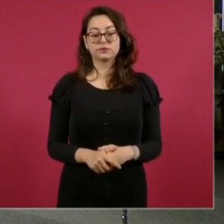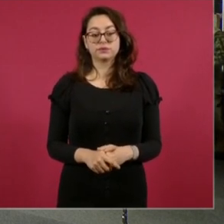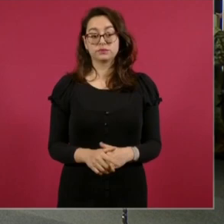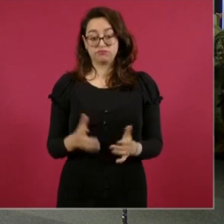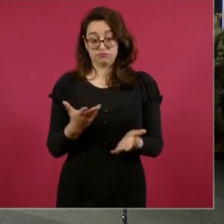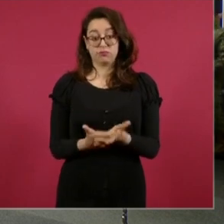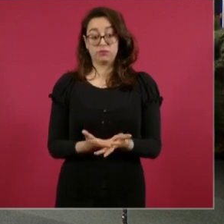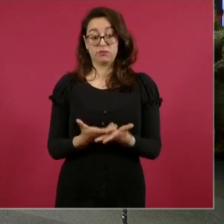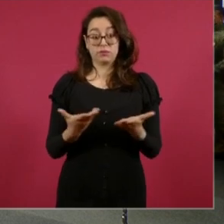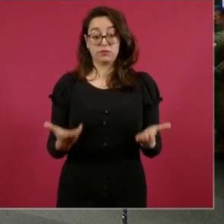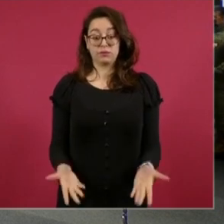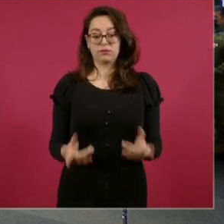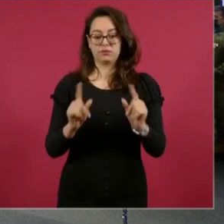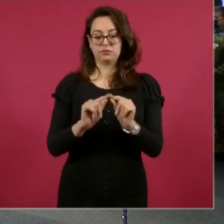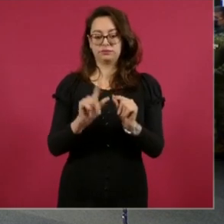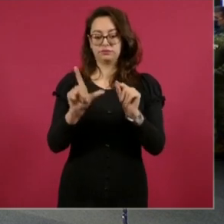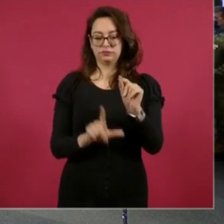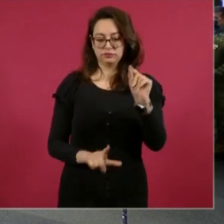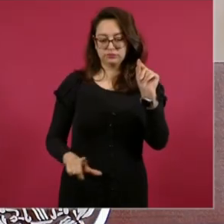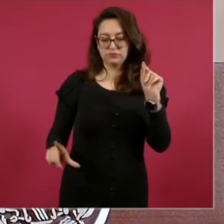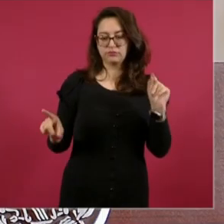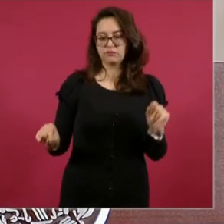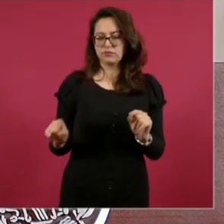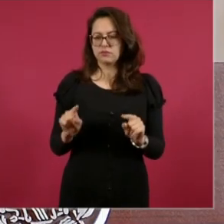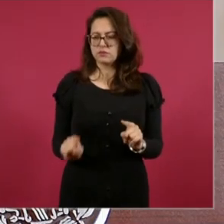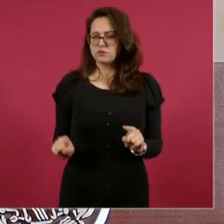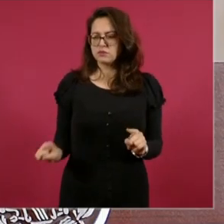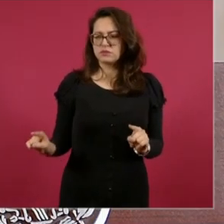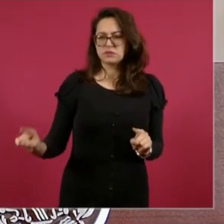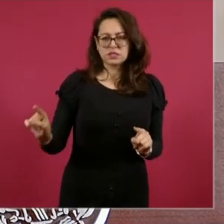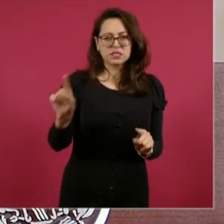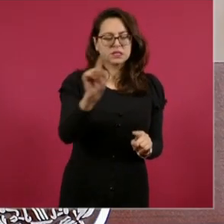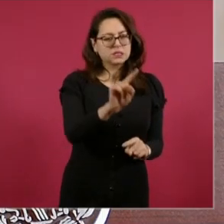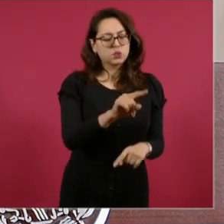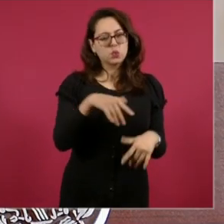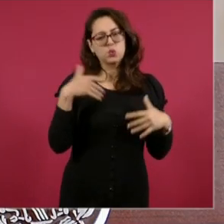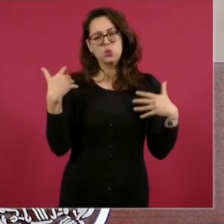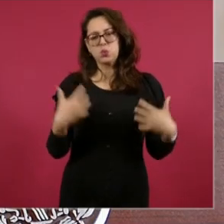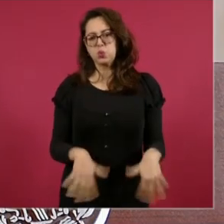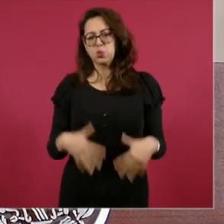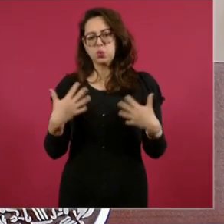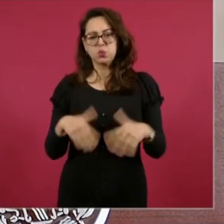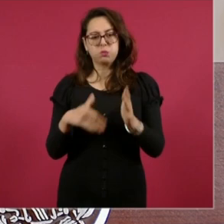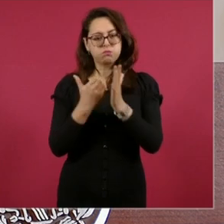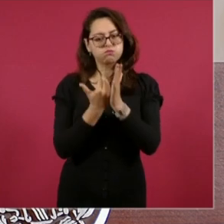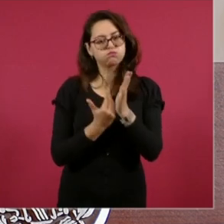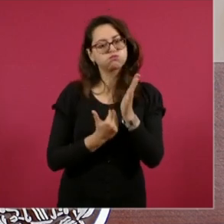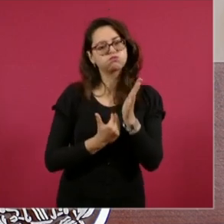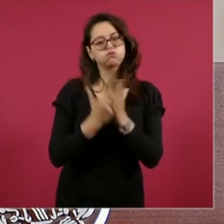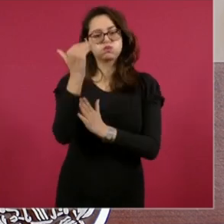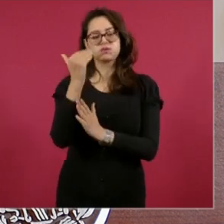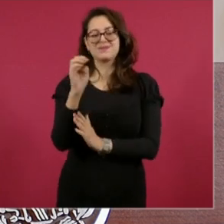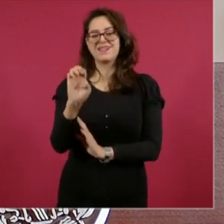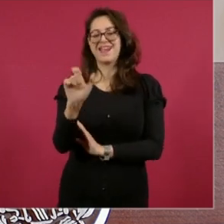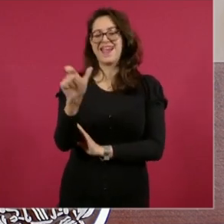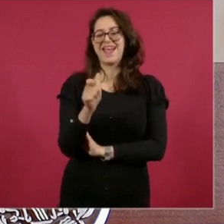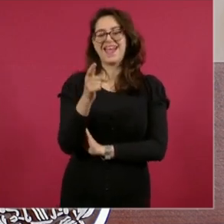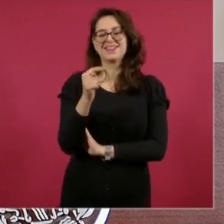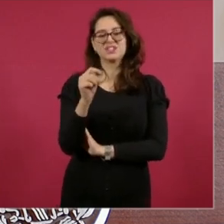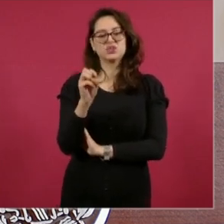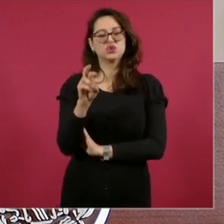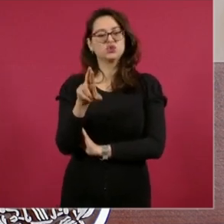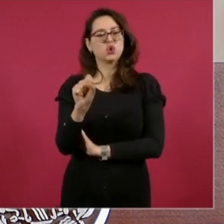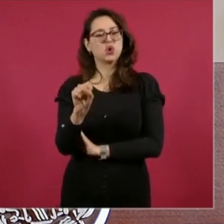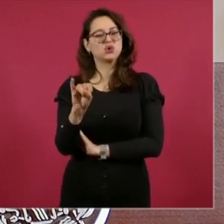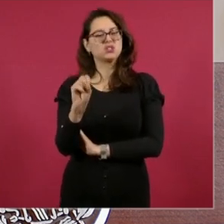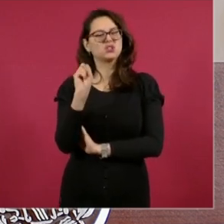un incremento en el número de extorsiones, un delito que lastima a la sociedad y afecta su patrimonio